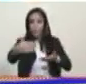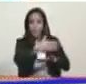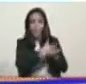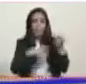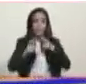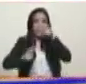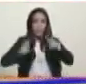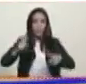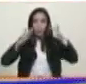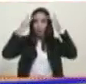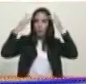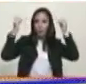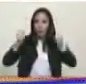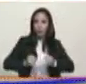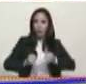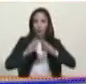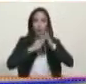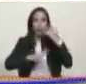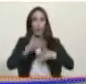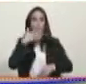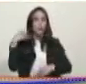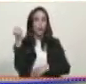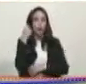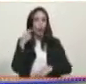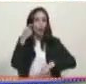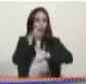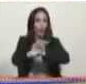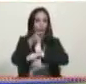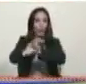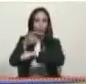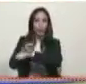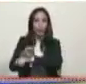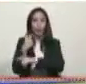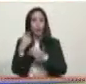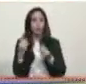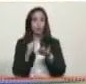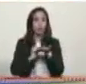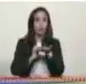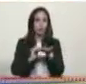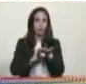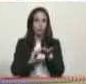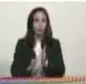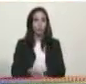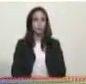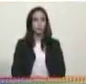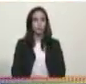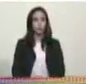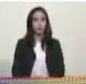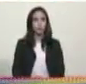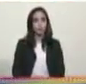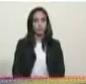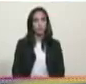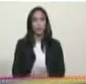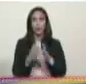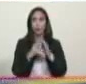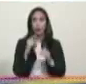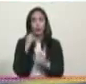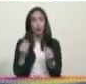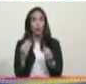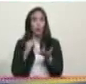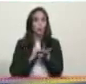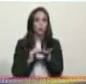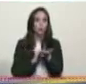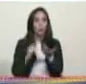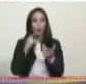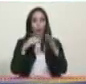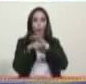más dotados, mejor preparados, para buscar soluciones a los repuestos